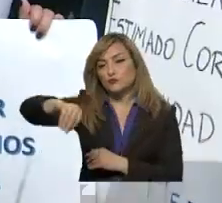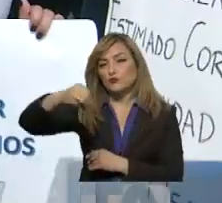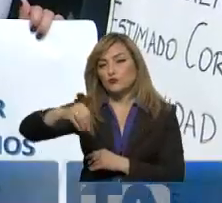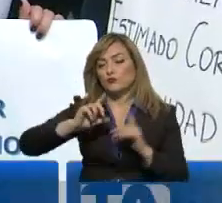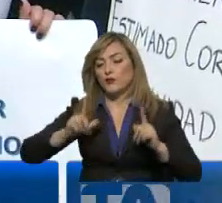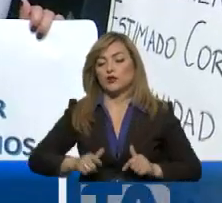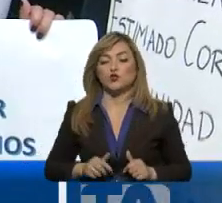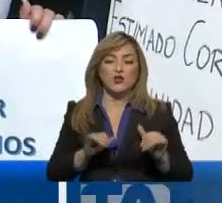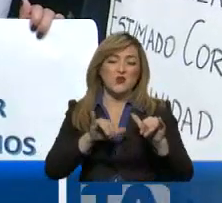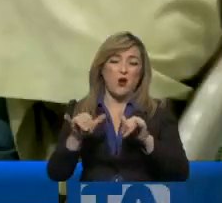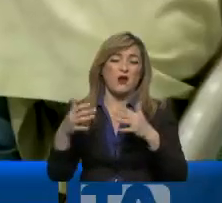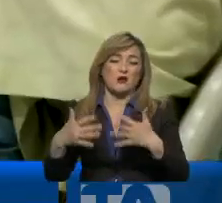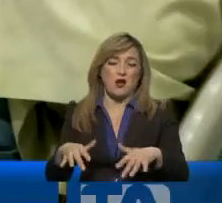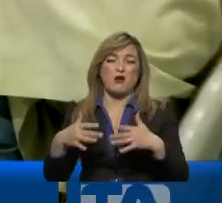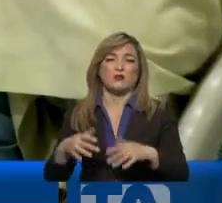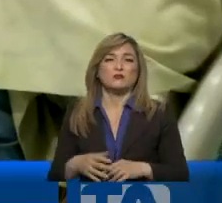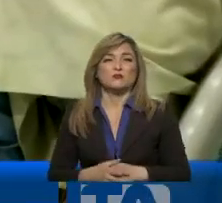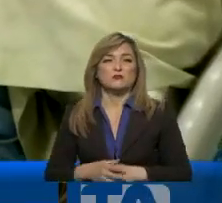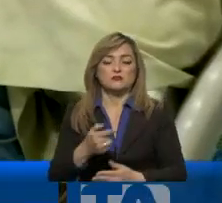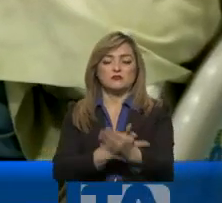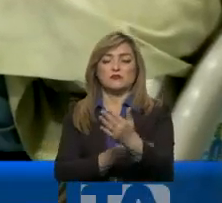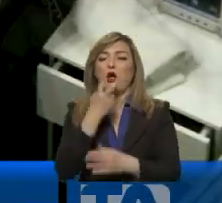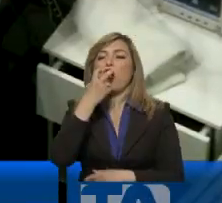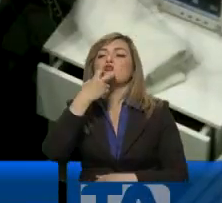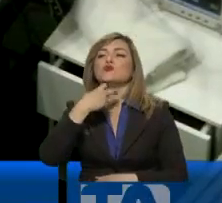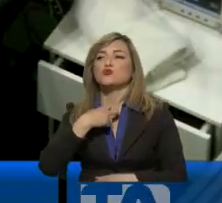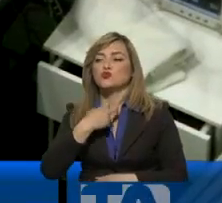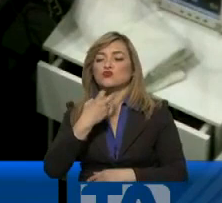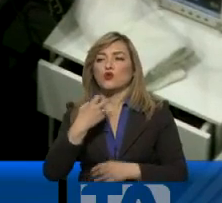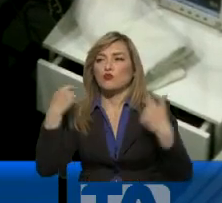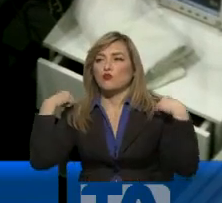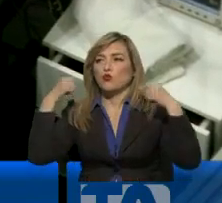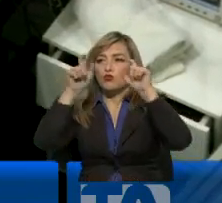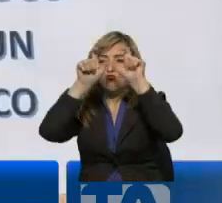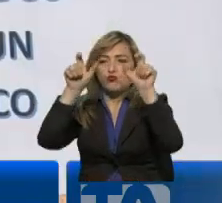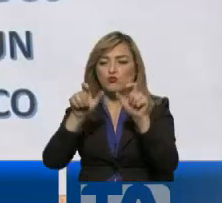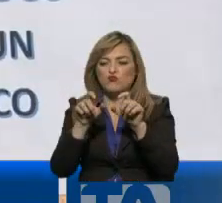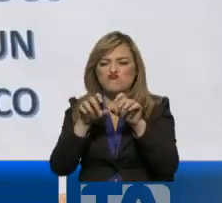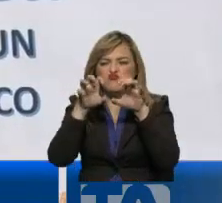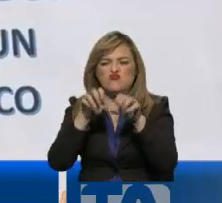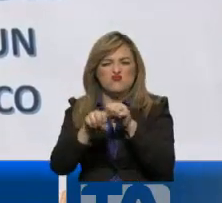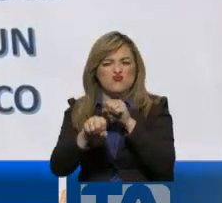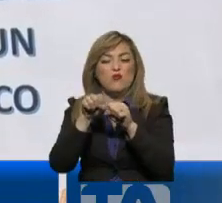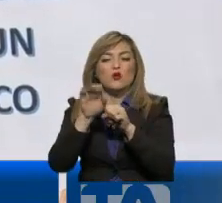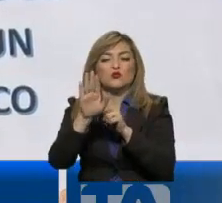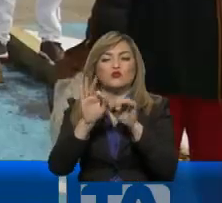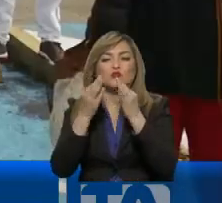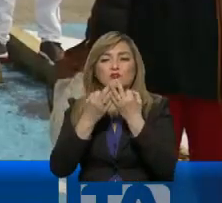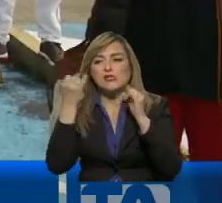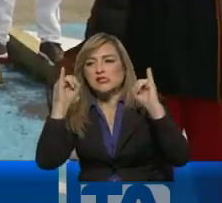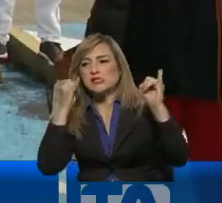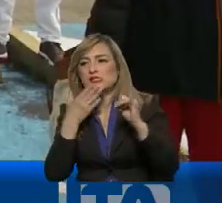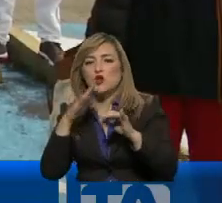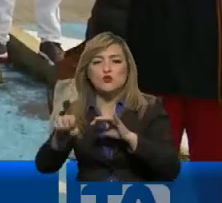Mónica continuaba siendo crítico. Ella se encuentra intubada por afectación en sus pulmones, mientras sus familiares se ingenian